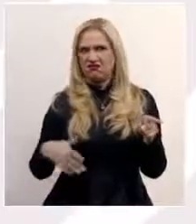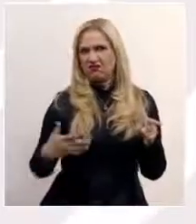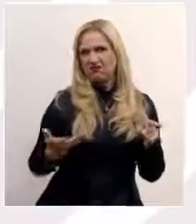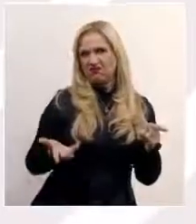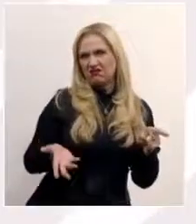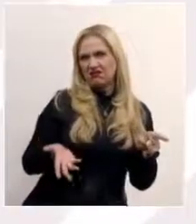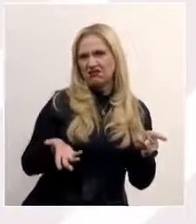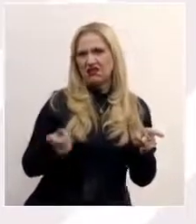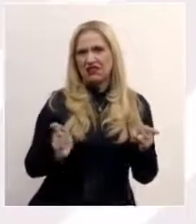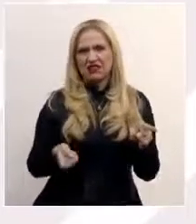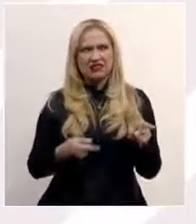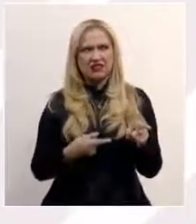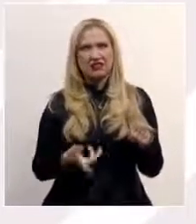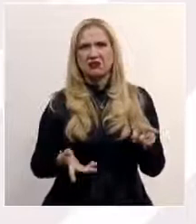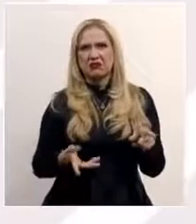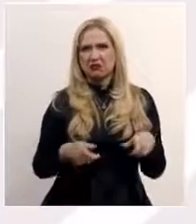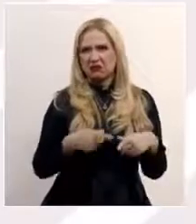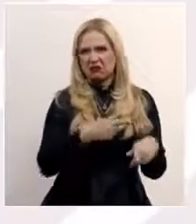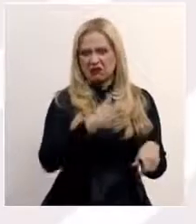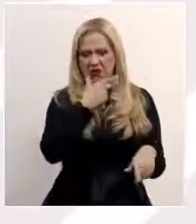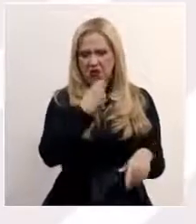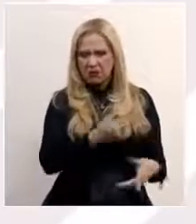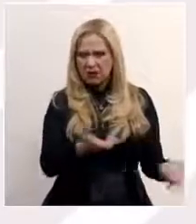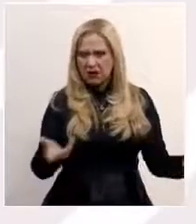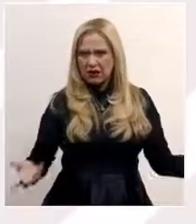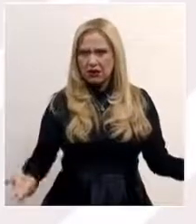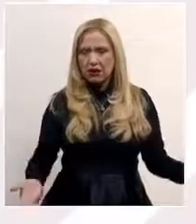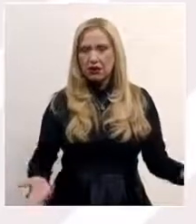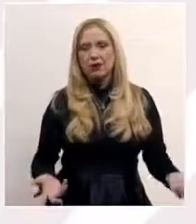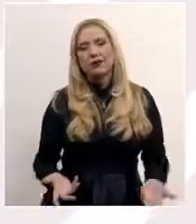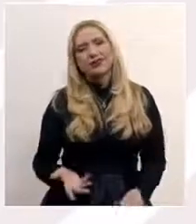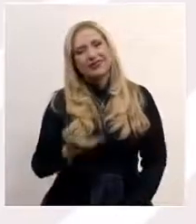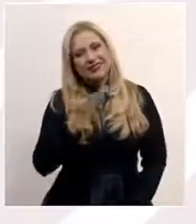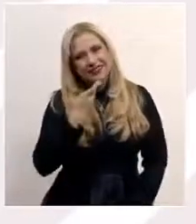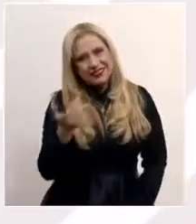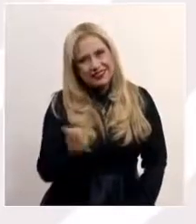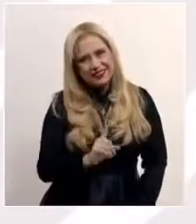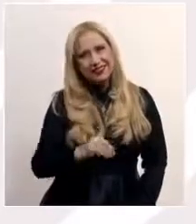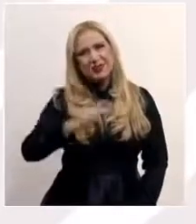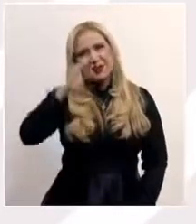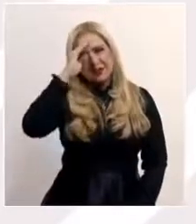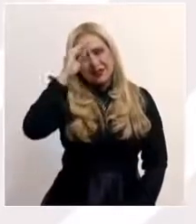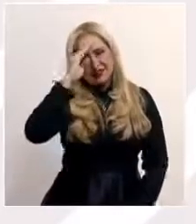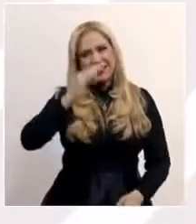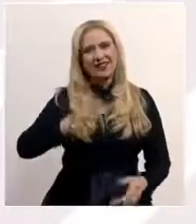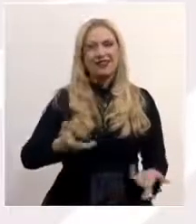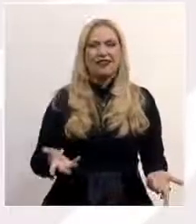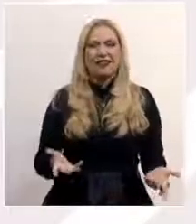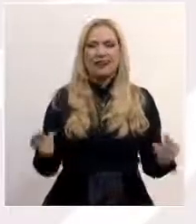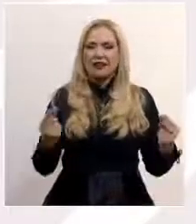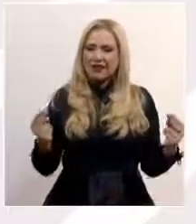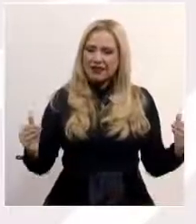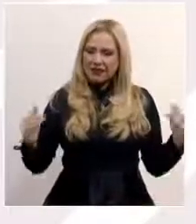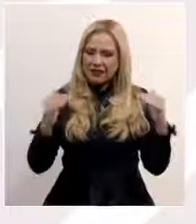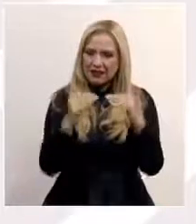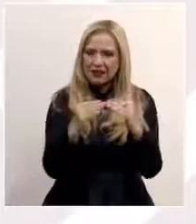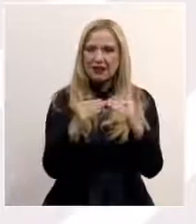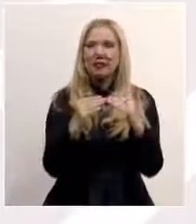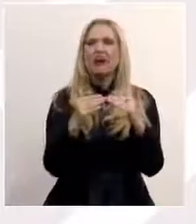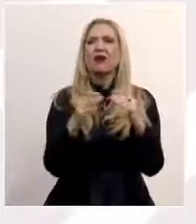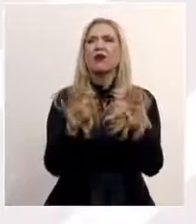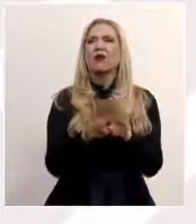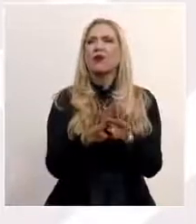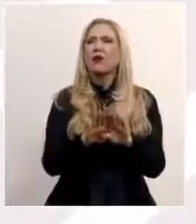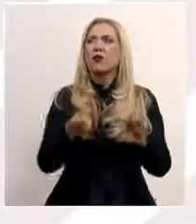esto resulta complicado. Quiero retomar un tema que es muy importante que mencionabas, Valeria, y que tiene que ver con el hostigamiento, ¿no?